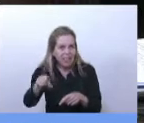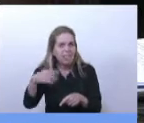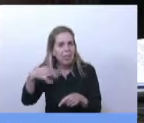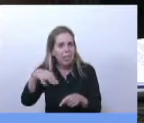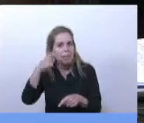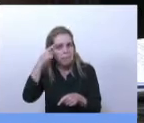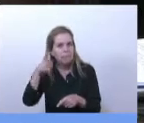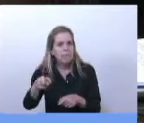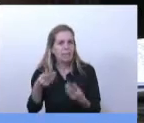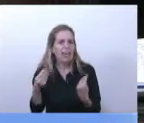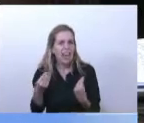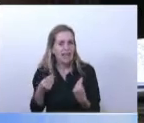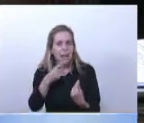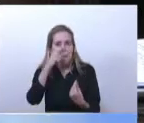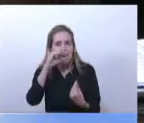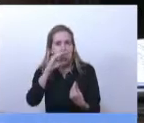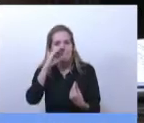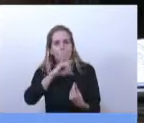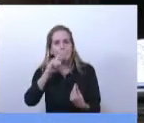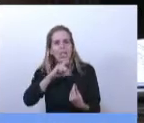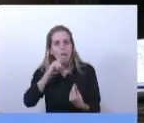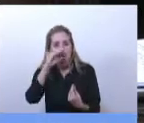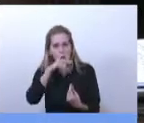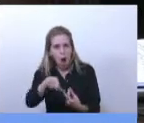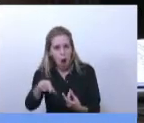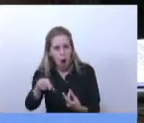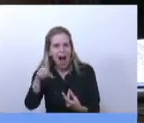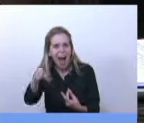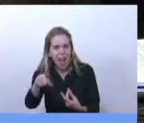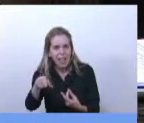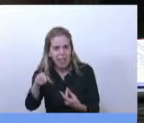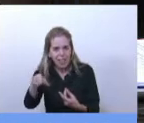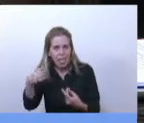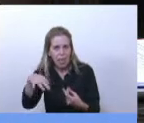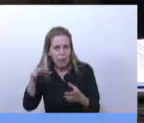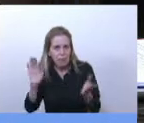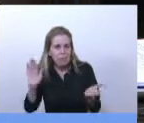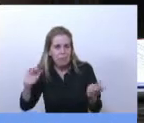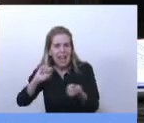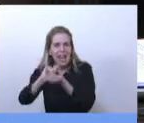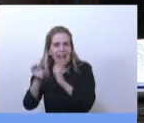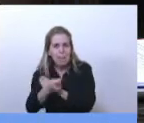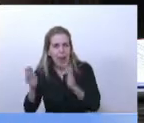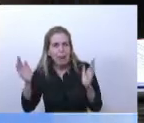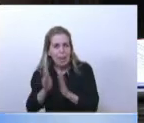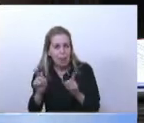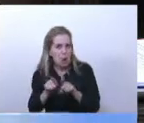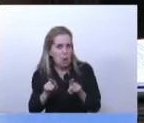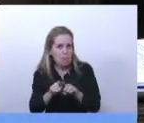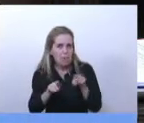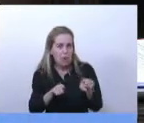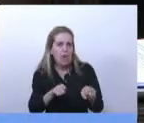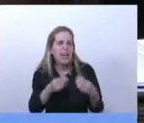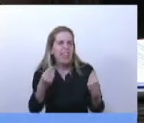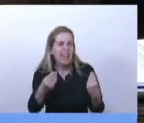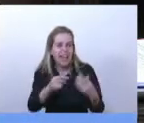desincentivando que es el petróleo y los combustibles fósiles en el mismo sentido han sido las medidas por ejemplo de la desarticulación de la estructura